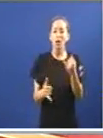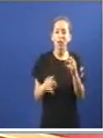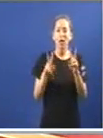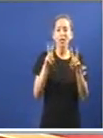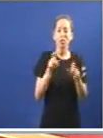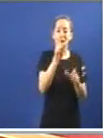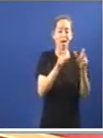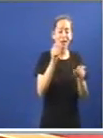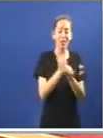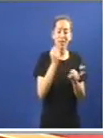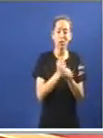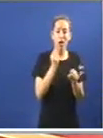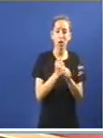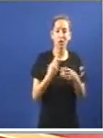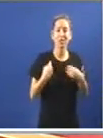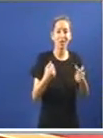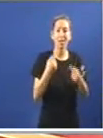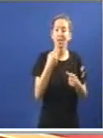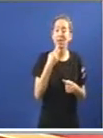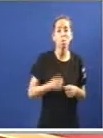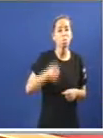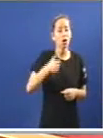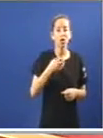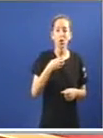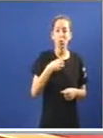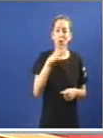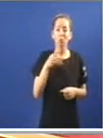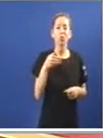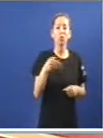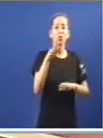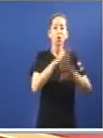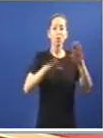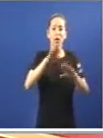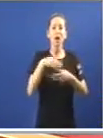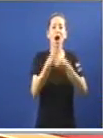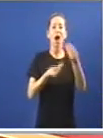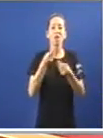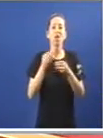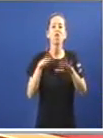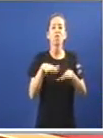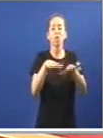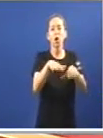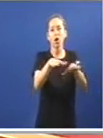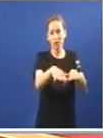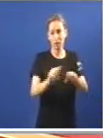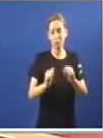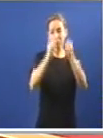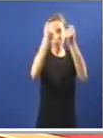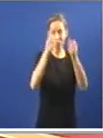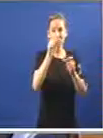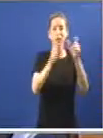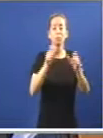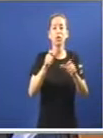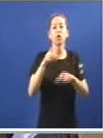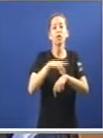ver rangers porque en marzo ambos tester una forma de anestesistas no chuac precisamente por mor de